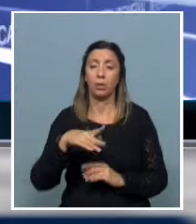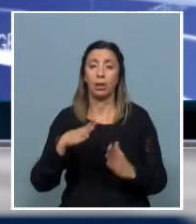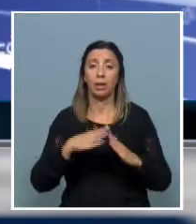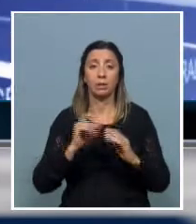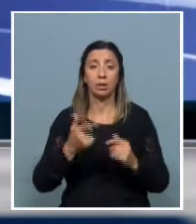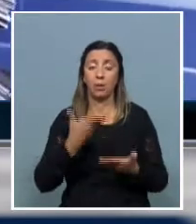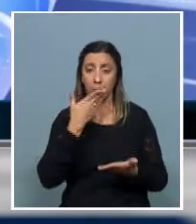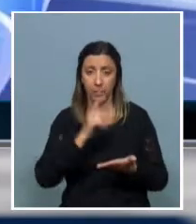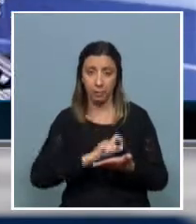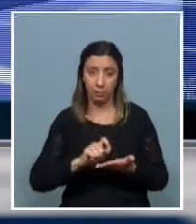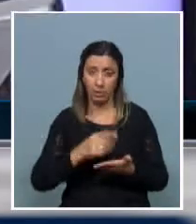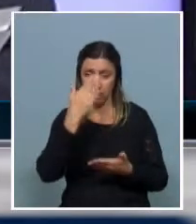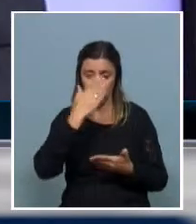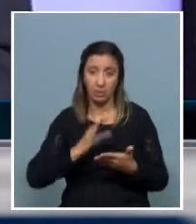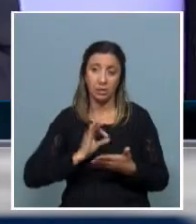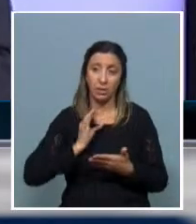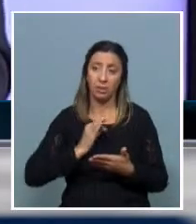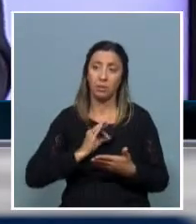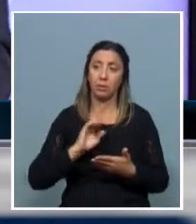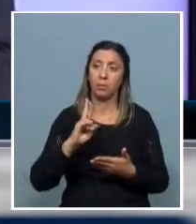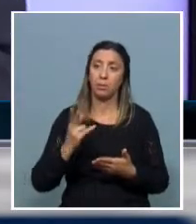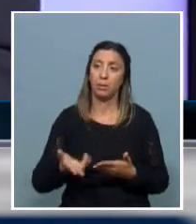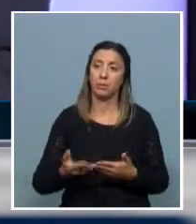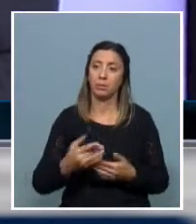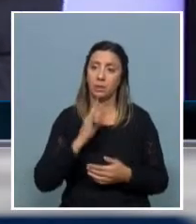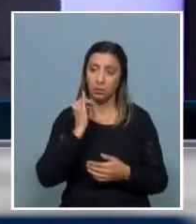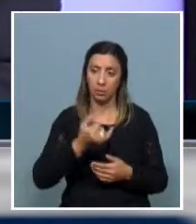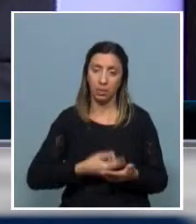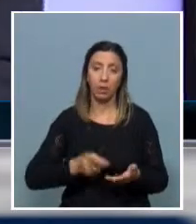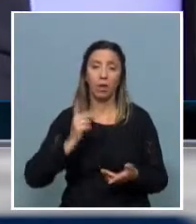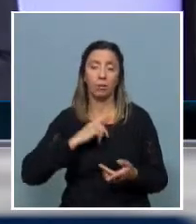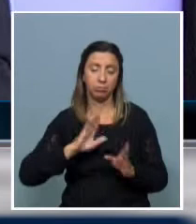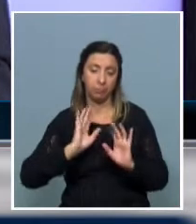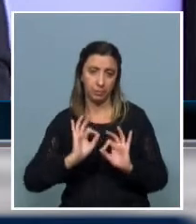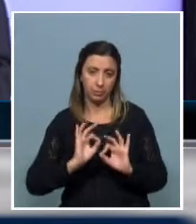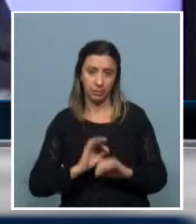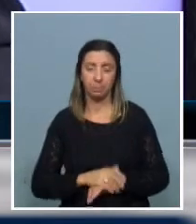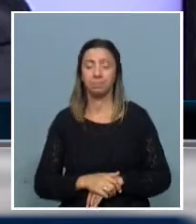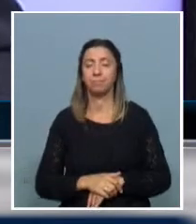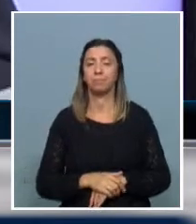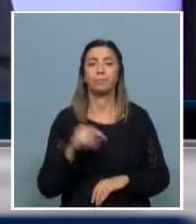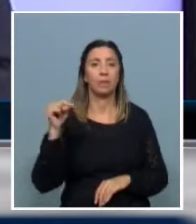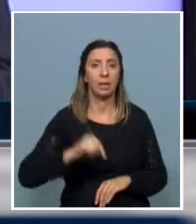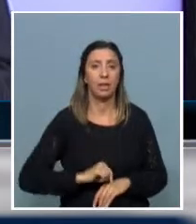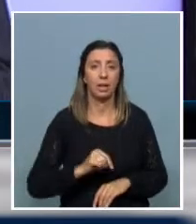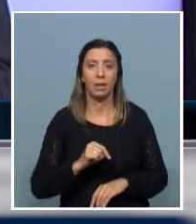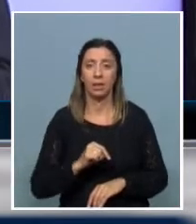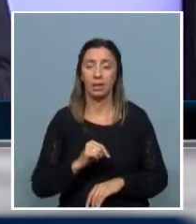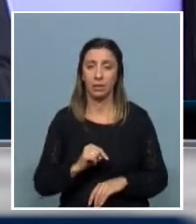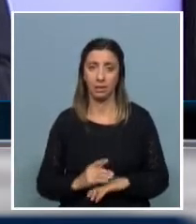casa, no le dan la escritura, hace 15 años que no le dan la escritura. Cuando autorizan el trámite, ya lo respondió también recién acá la